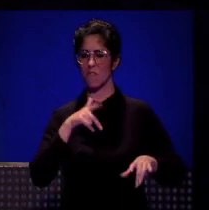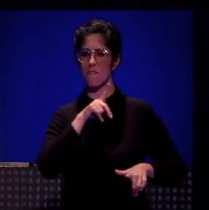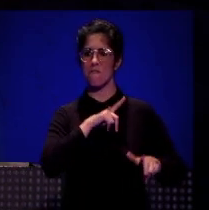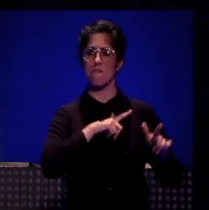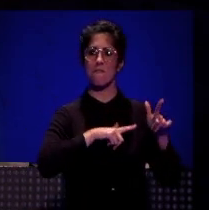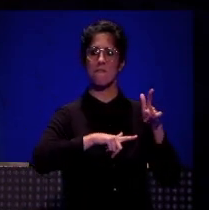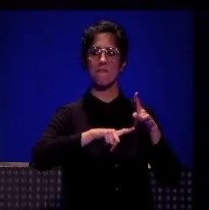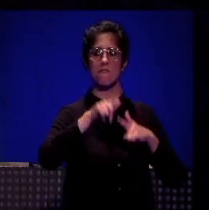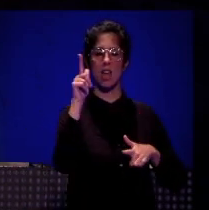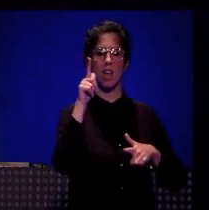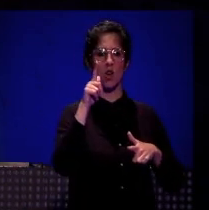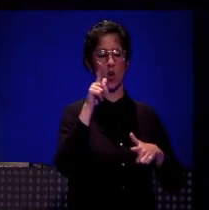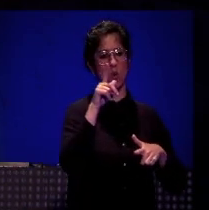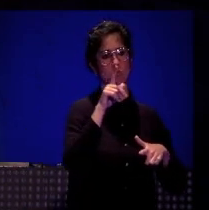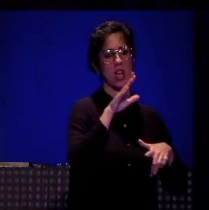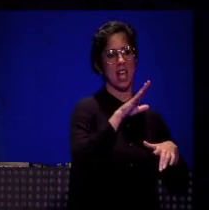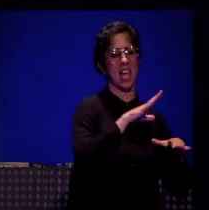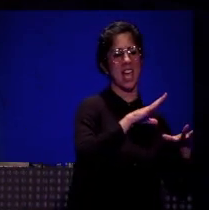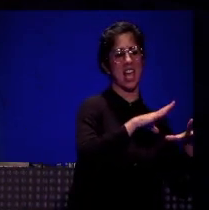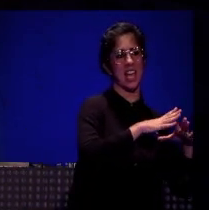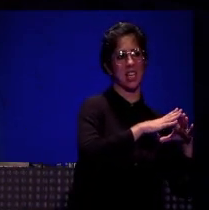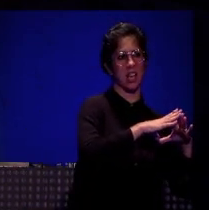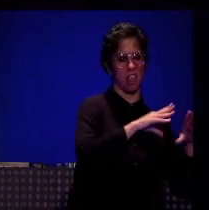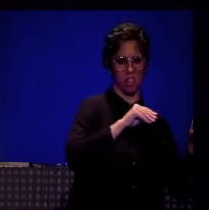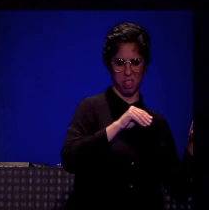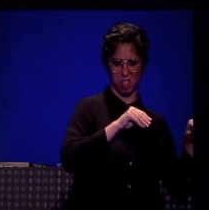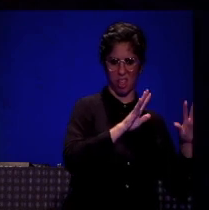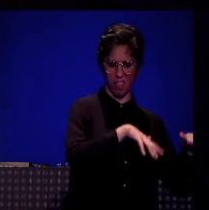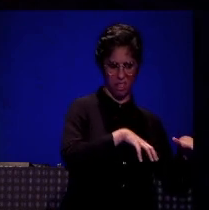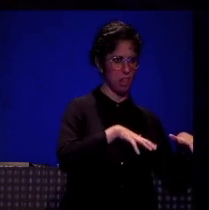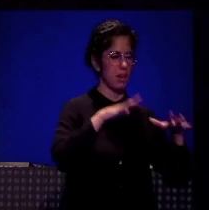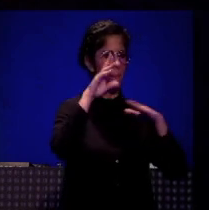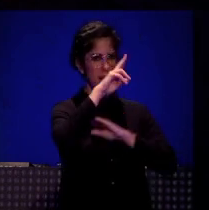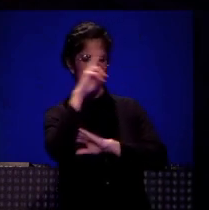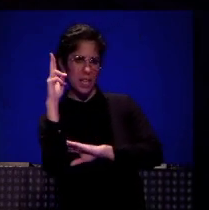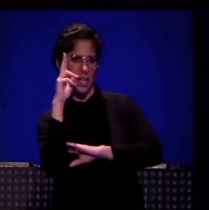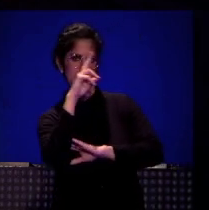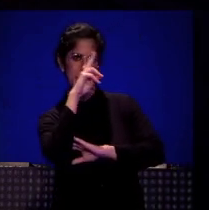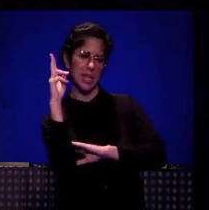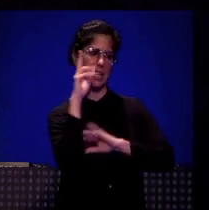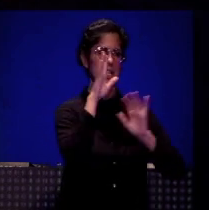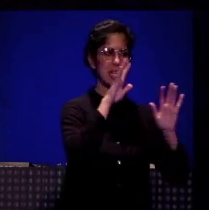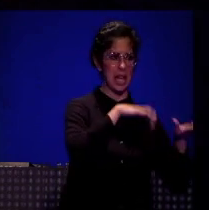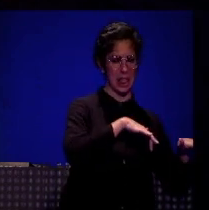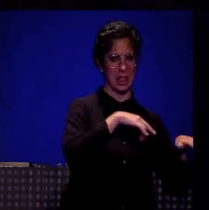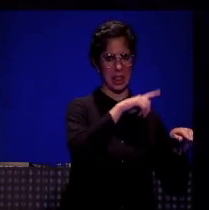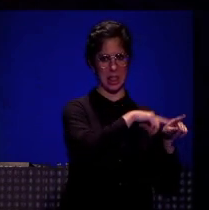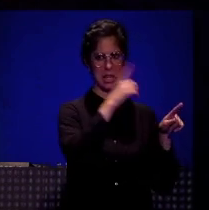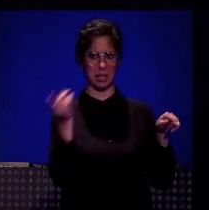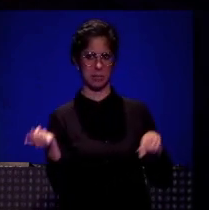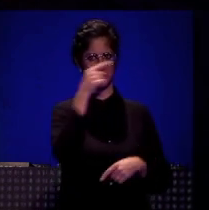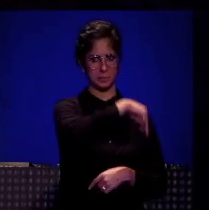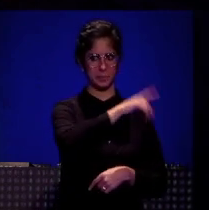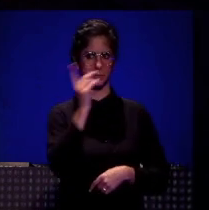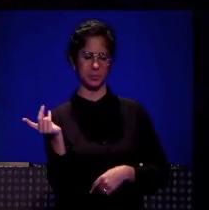cádiz madrid madrid cádiz porque ahora estoy destinado allí estoy mi familia en cádiz con lo cual yo los podcast lo hago cada